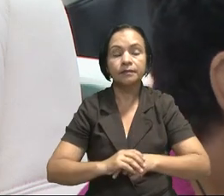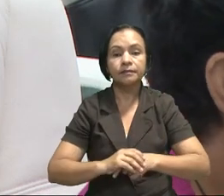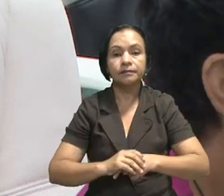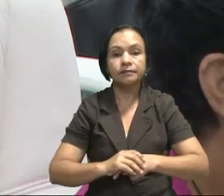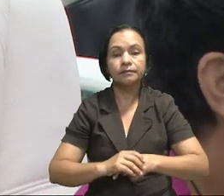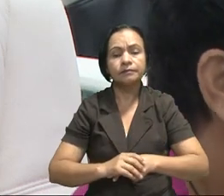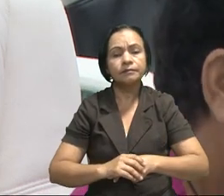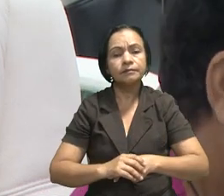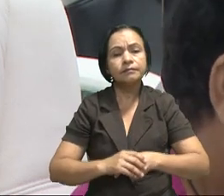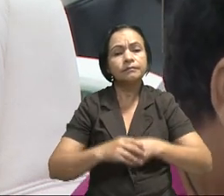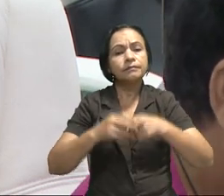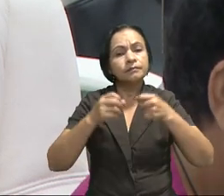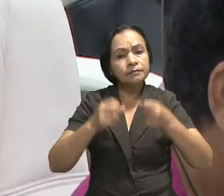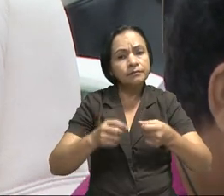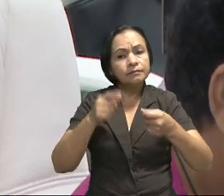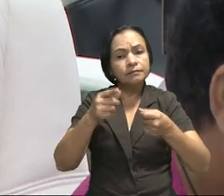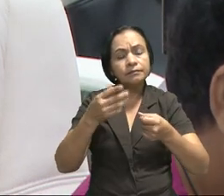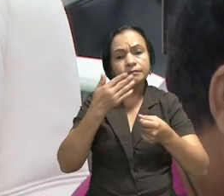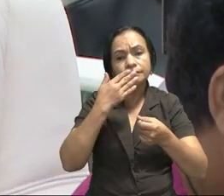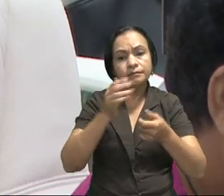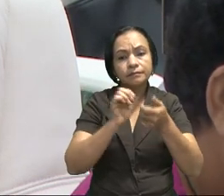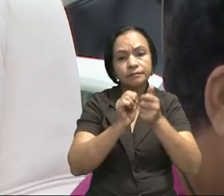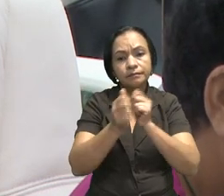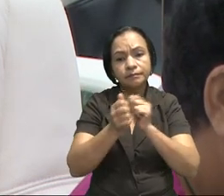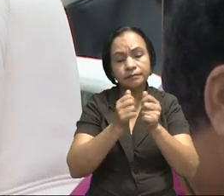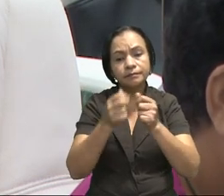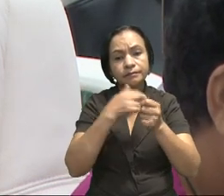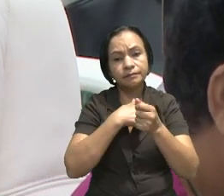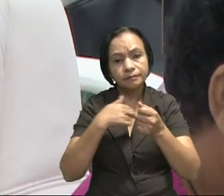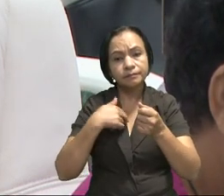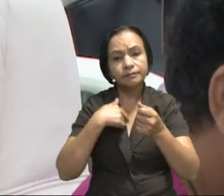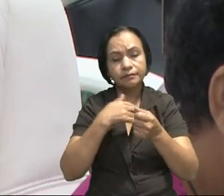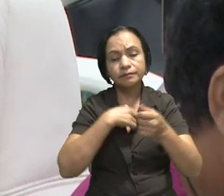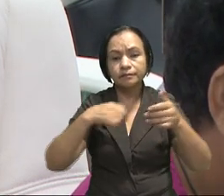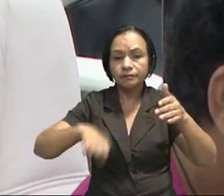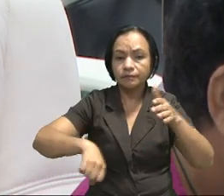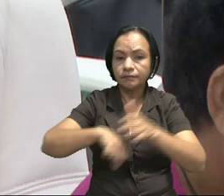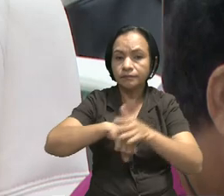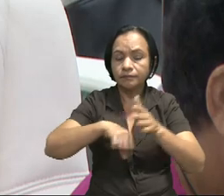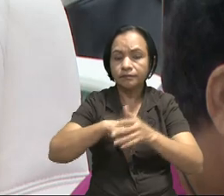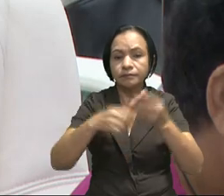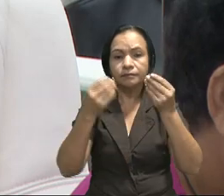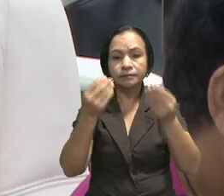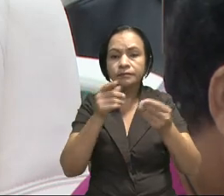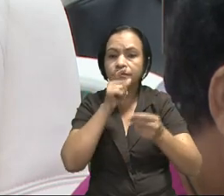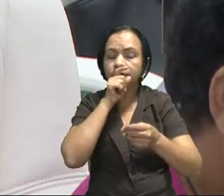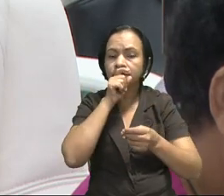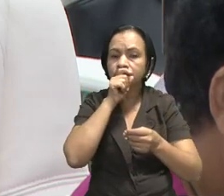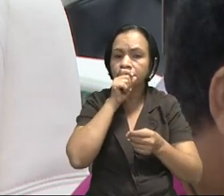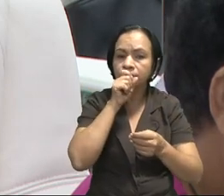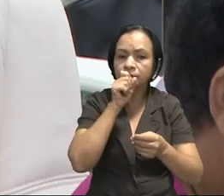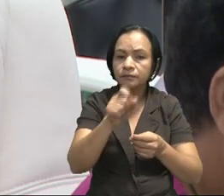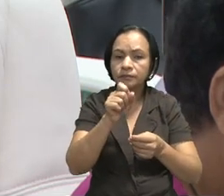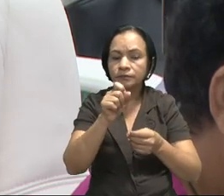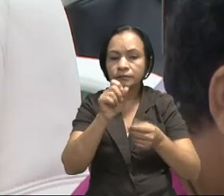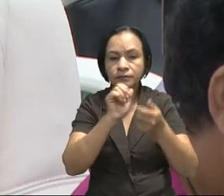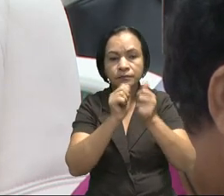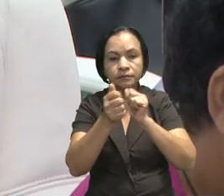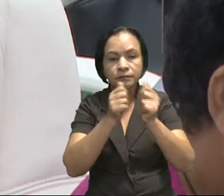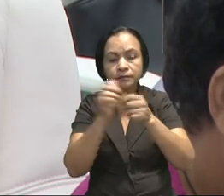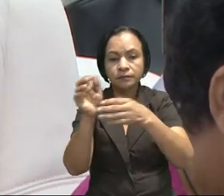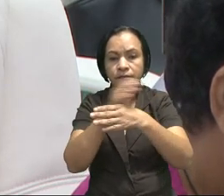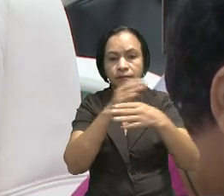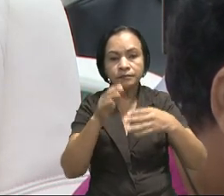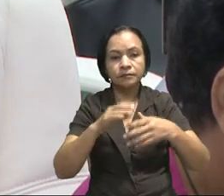pesar de que este admirable deportista se ha destacado en el fútbol, posee una pasión inquebrantable por el deporte en